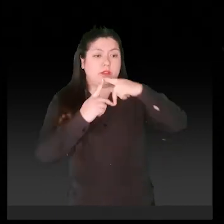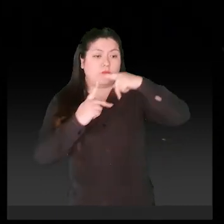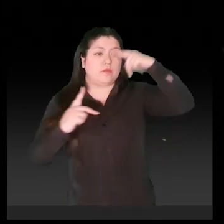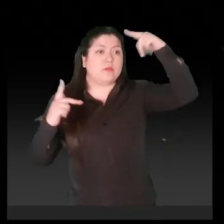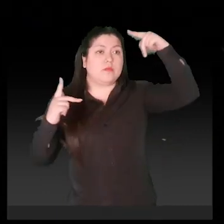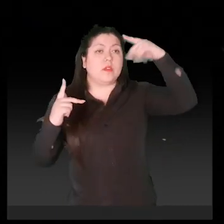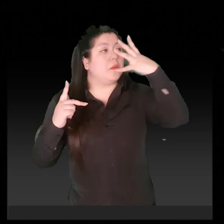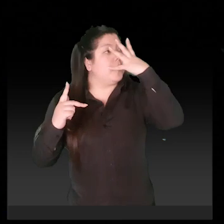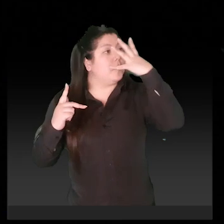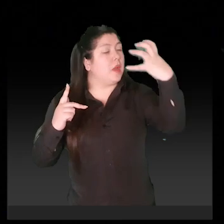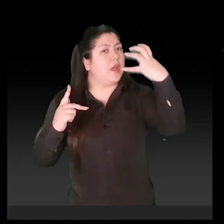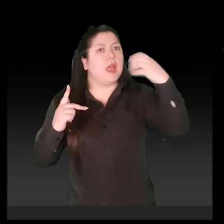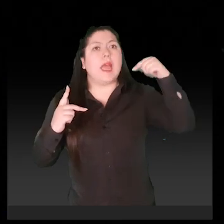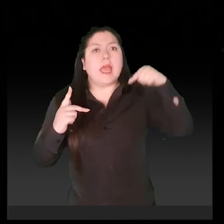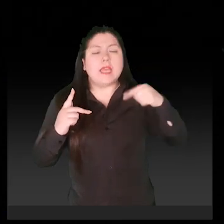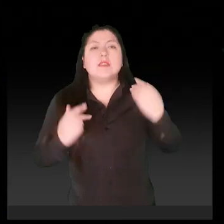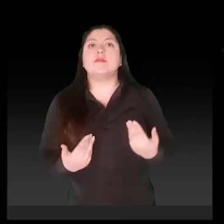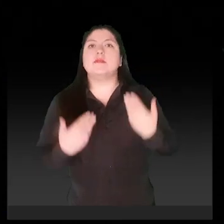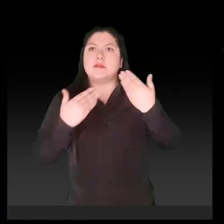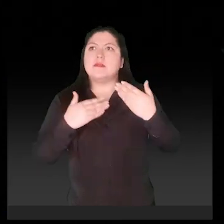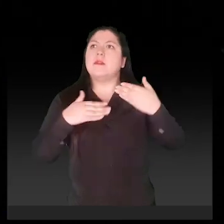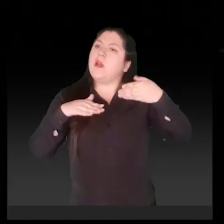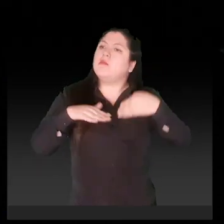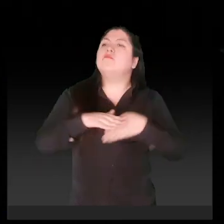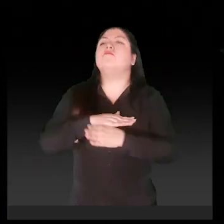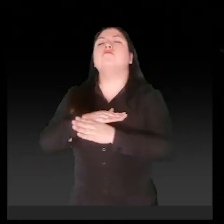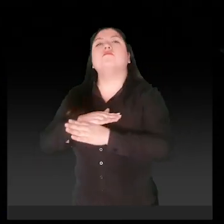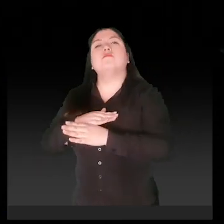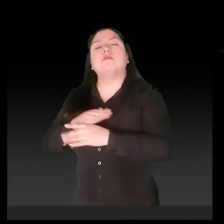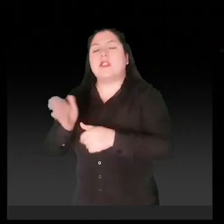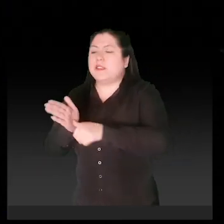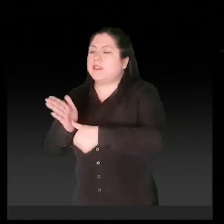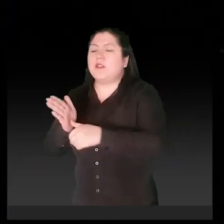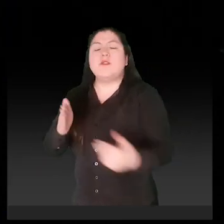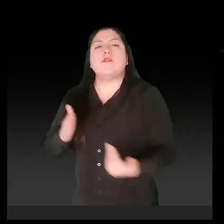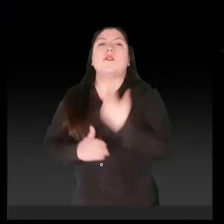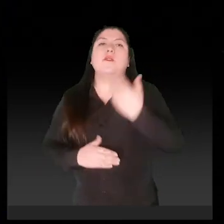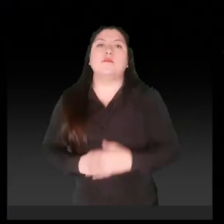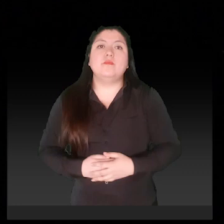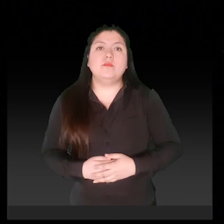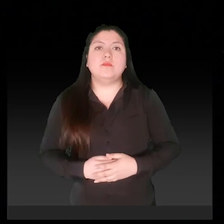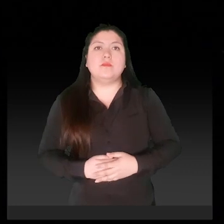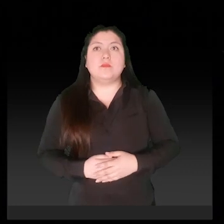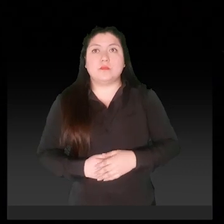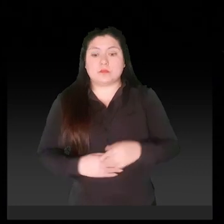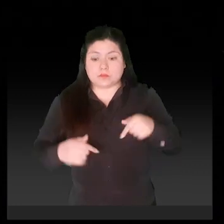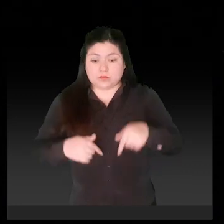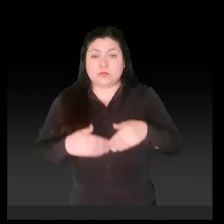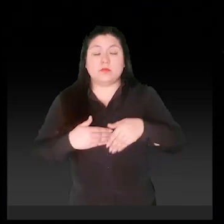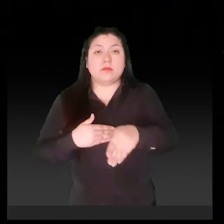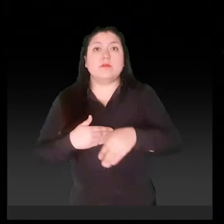digital? La puerta o el acceso a esa identidad. Hoy en día vamos a portar una cédula